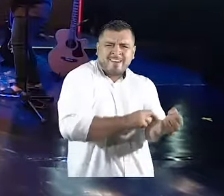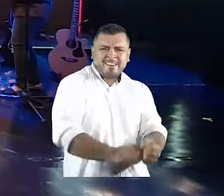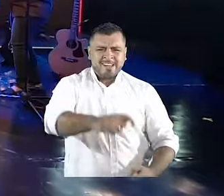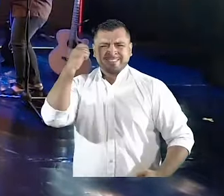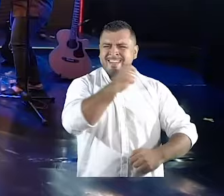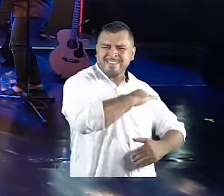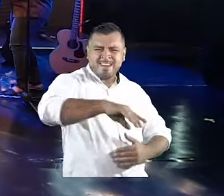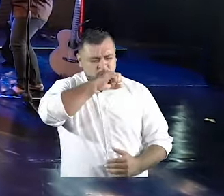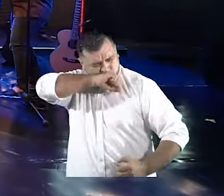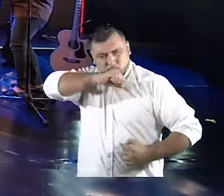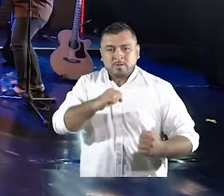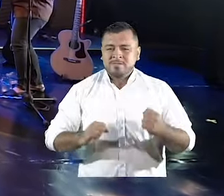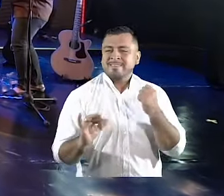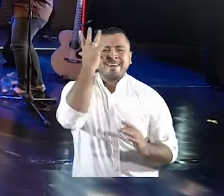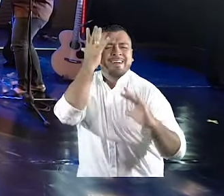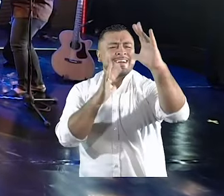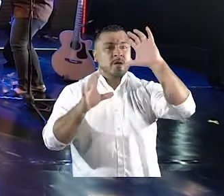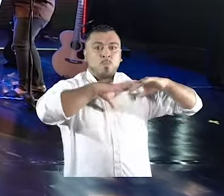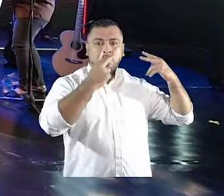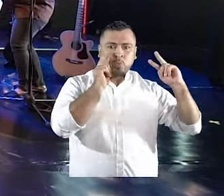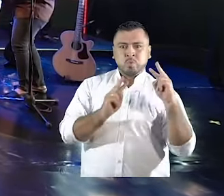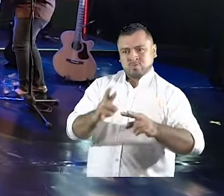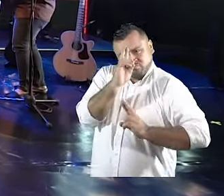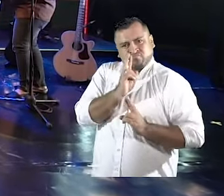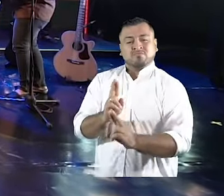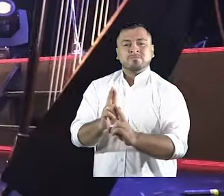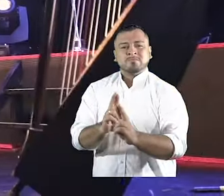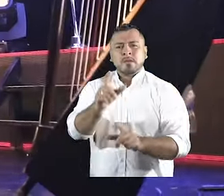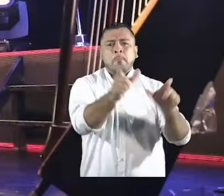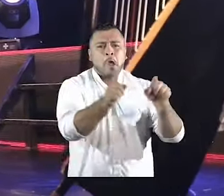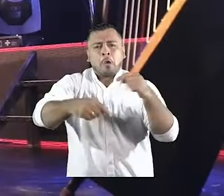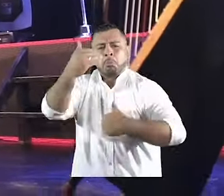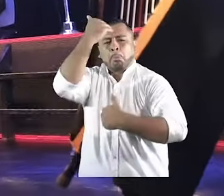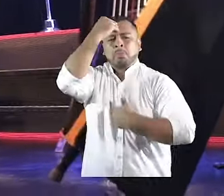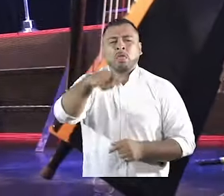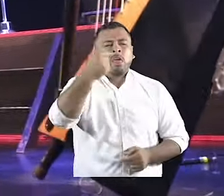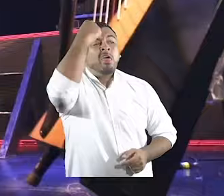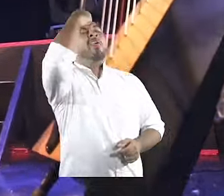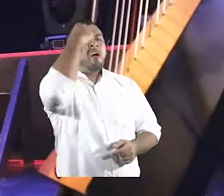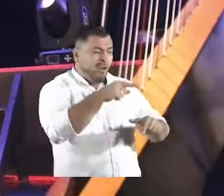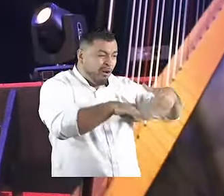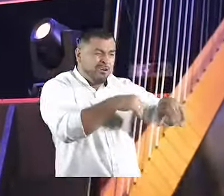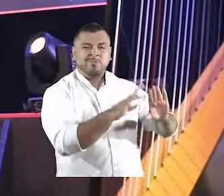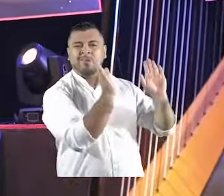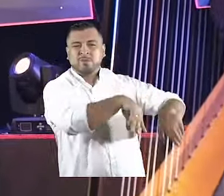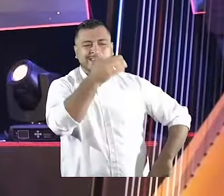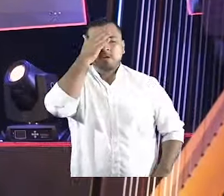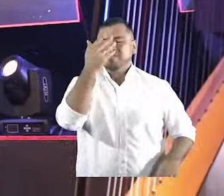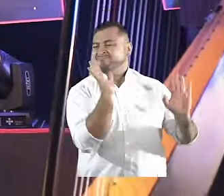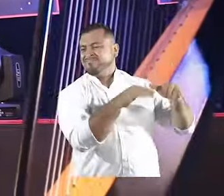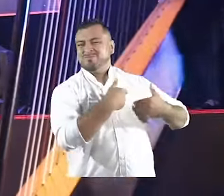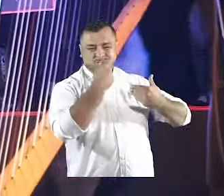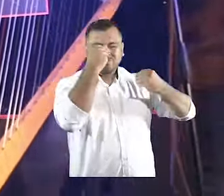Esta es mi raza llanera, de esencia festivalera, y para el mundo es oro puro, y así existe en la conciencia y la ignorancia de algunos, decir que